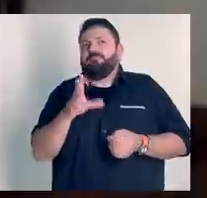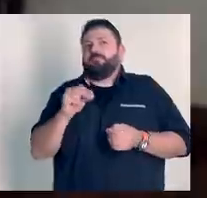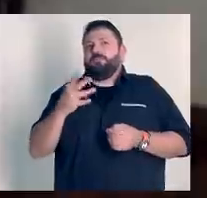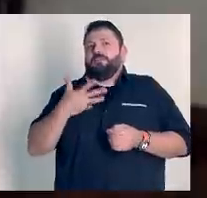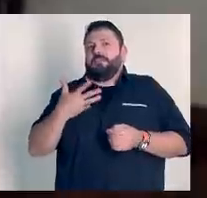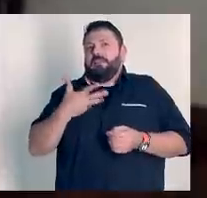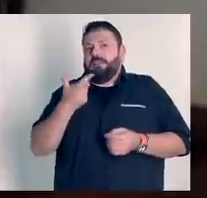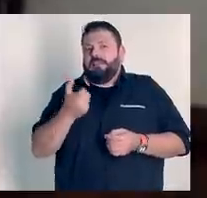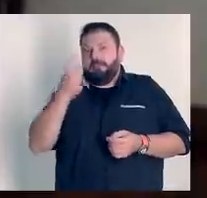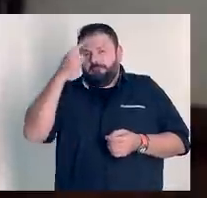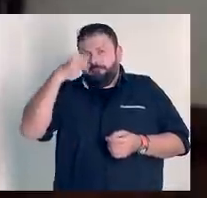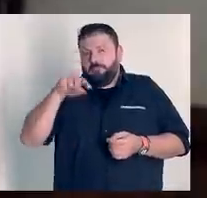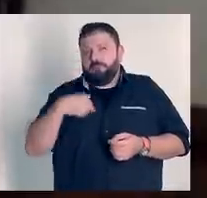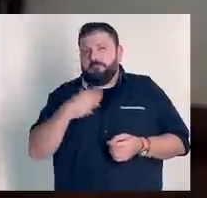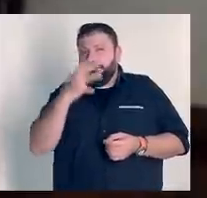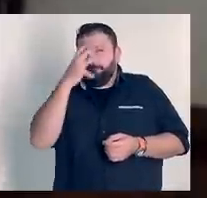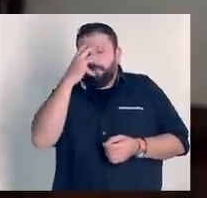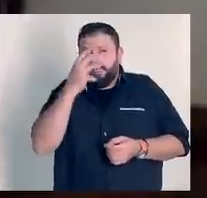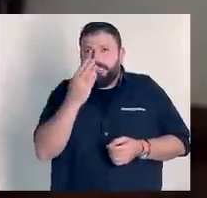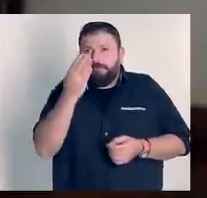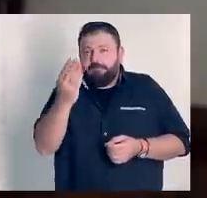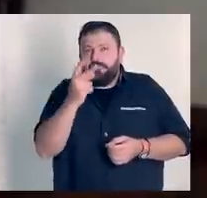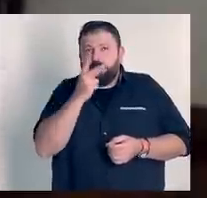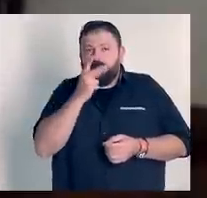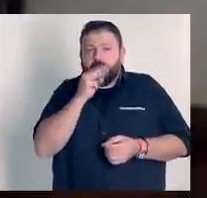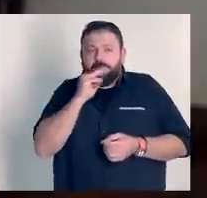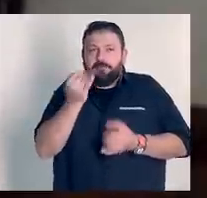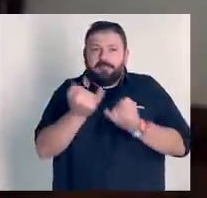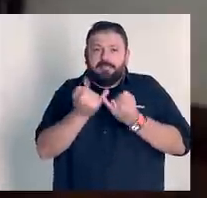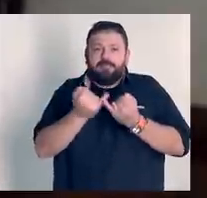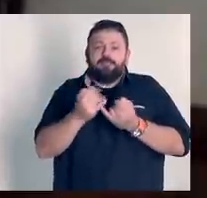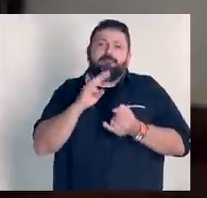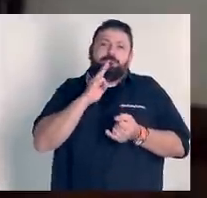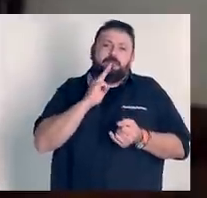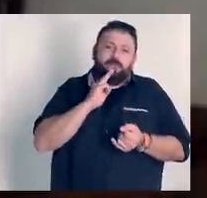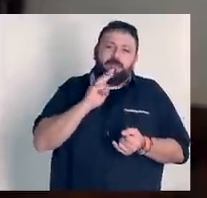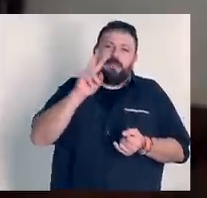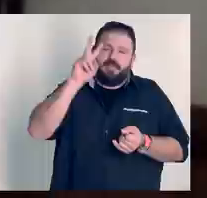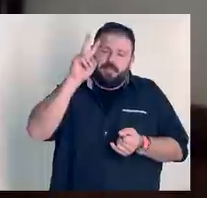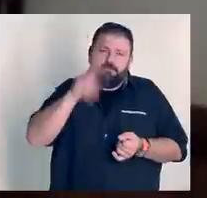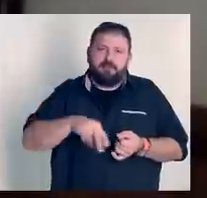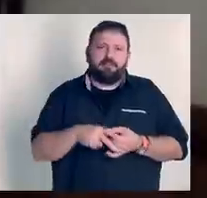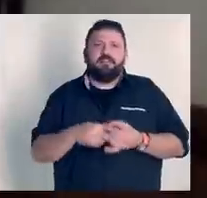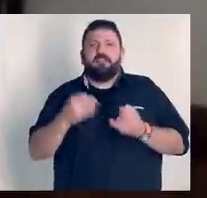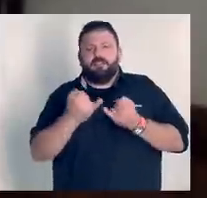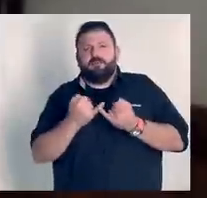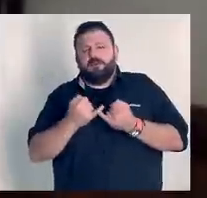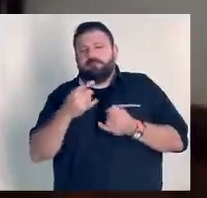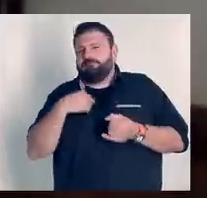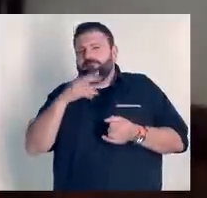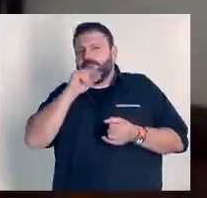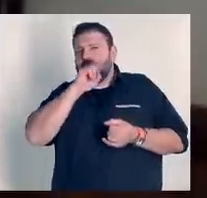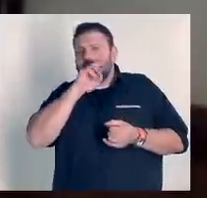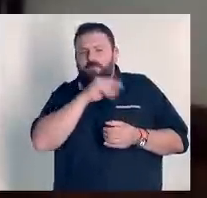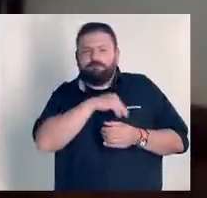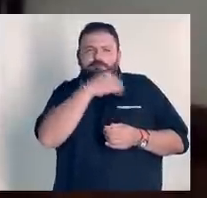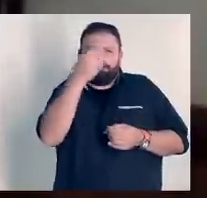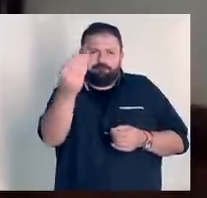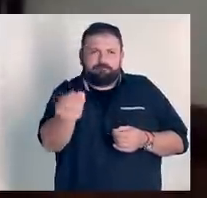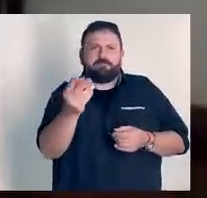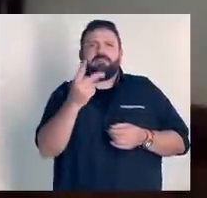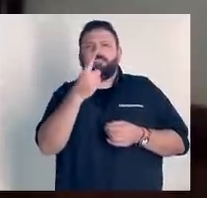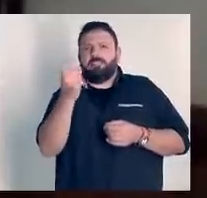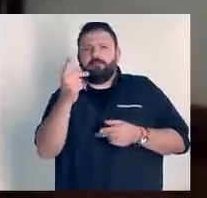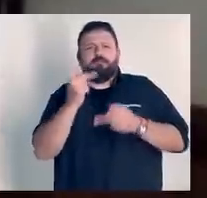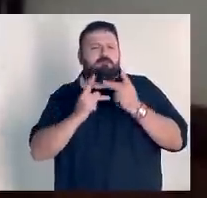daba mucha pena decirle que no tenía ni 100 pesos. Mi mamá, increíble, sacó los 100 pesos y me dijo, toma, al rato me lo devuelves,